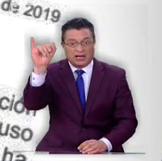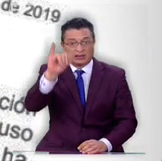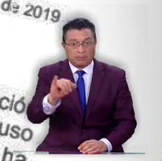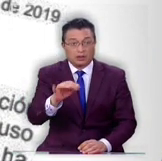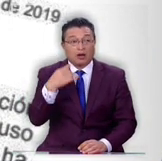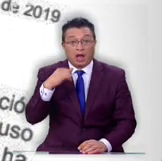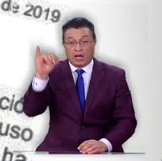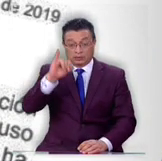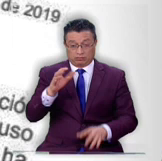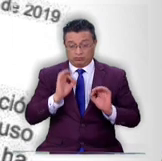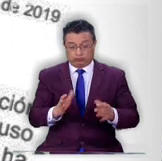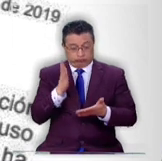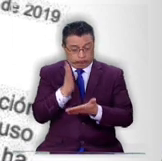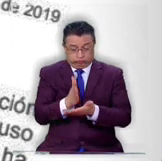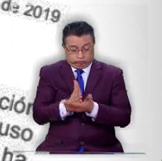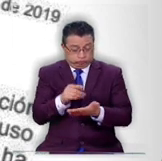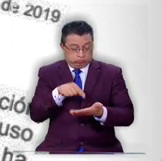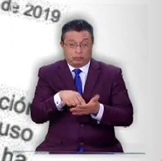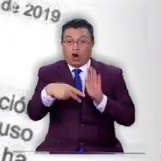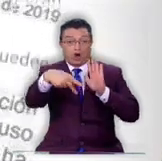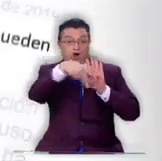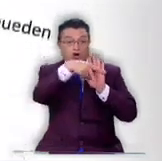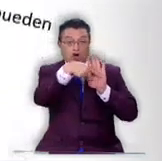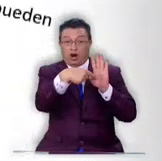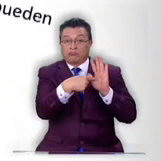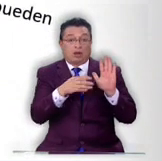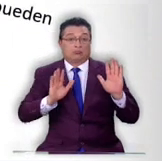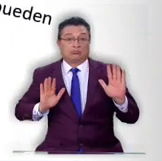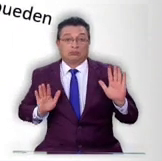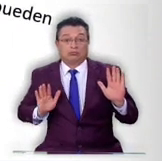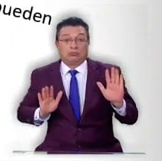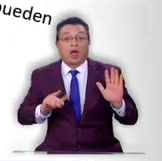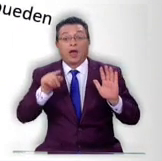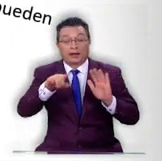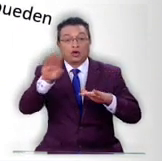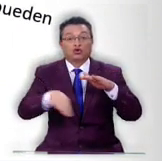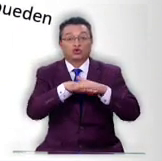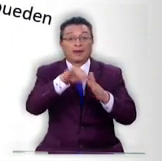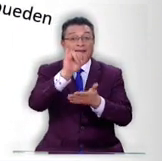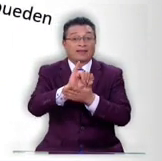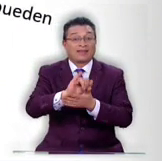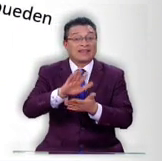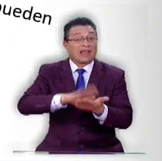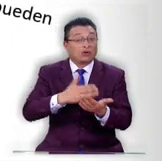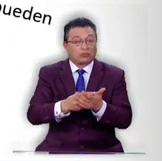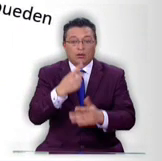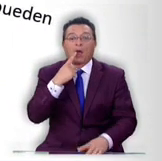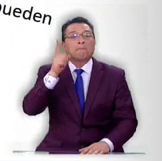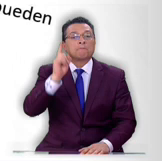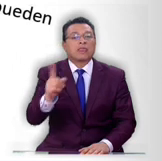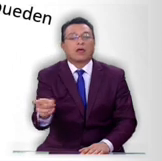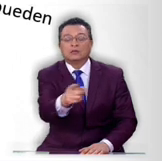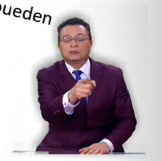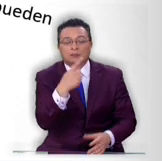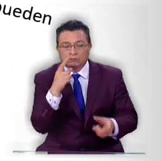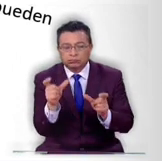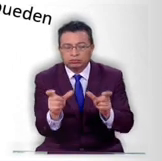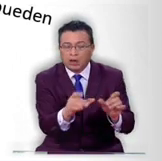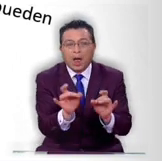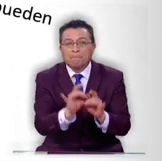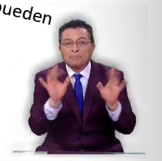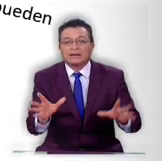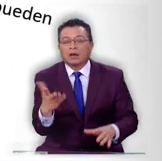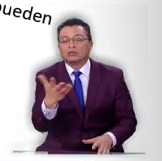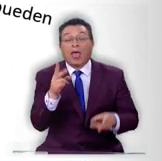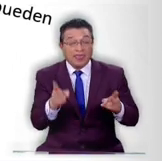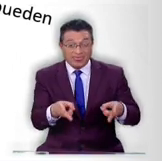que la ISAPRE se ha ajustado plenamente a la normativa vigente. Aún así, la Superintendencia de Salud ordenó una fiscalización extraordinaria para saber